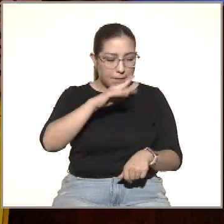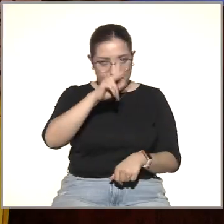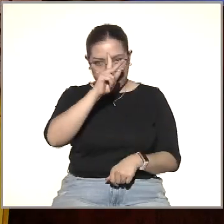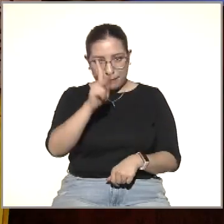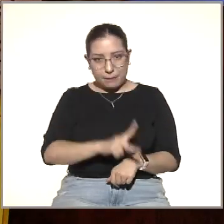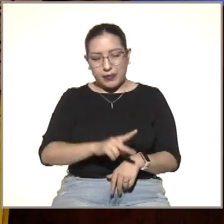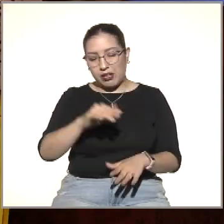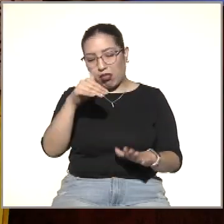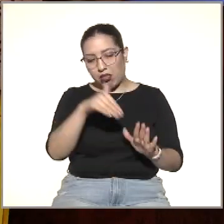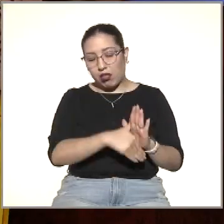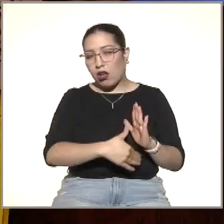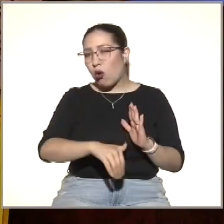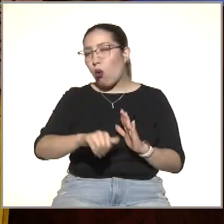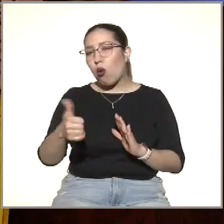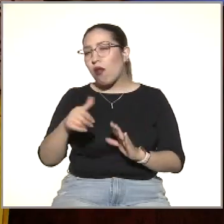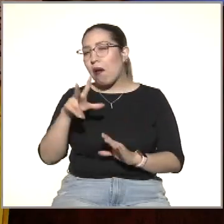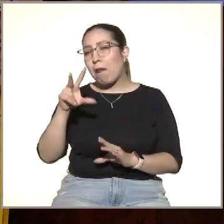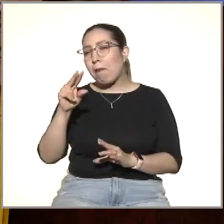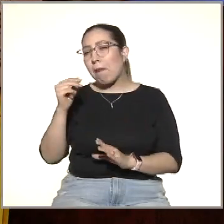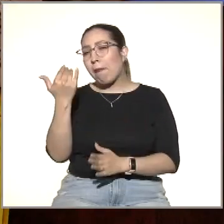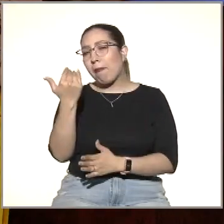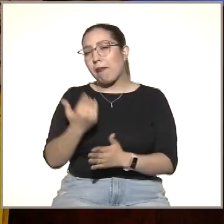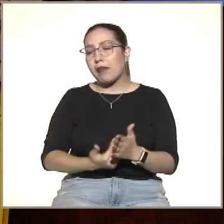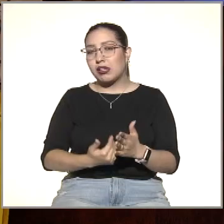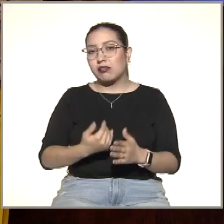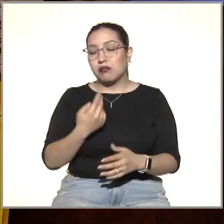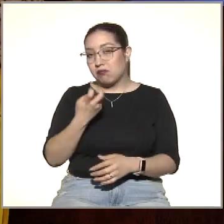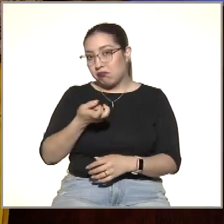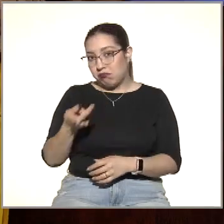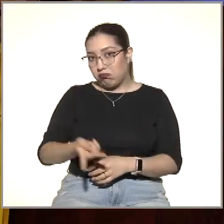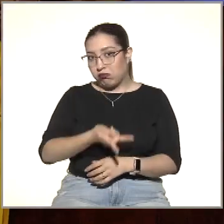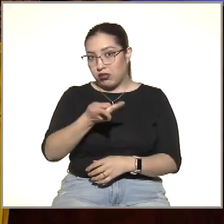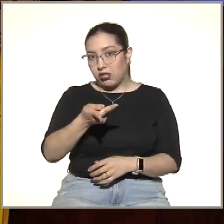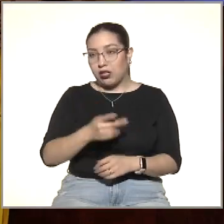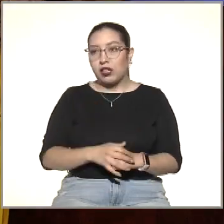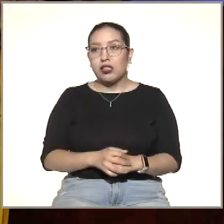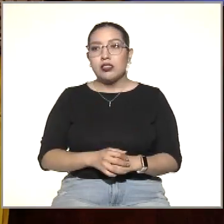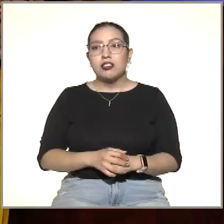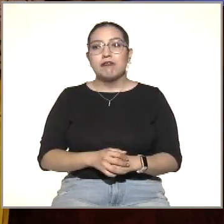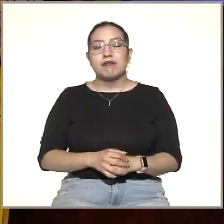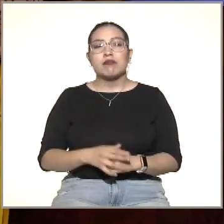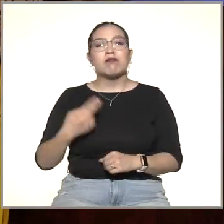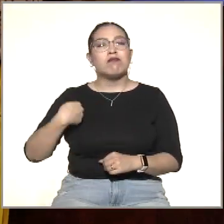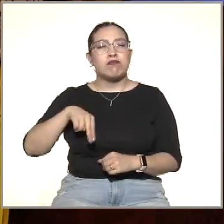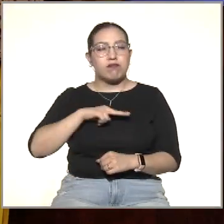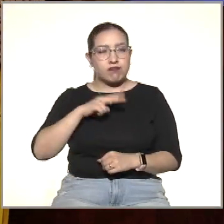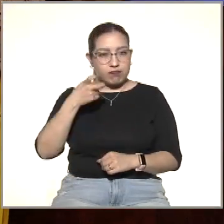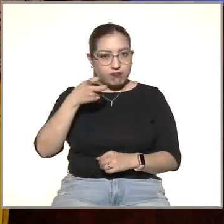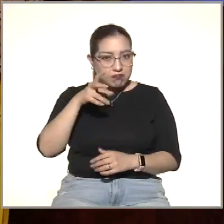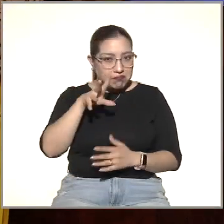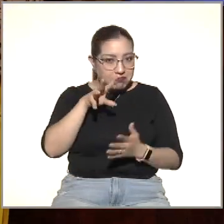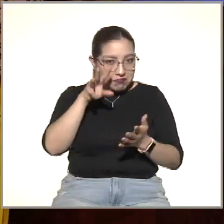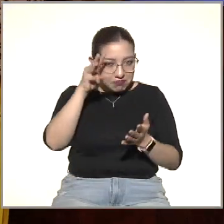Nos pregunta Diana Oribio y yo creo que nos podemos quedar o anotar esa, ¿no? Pregunta